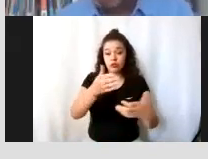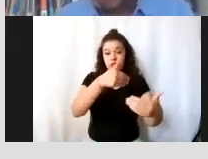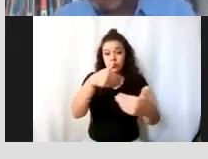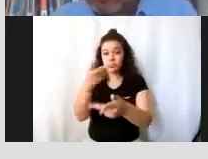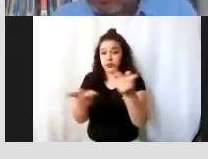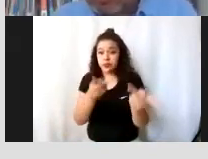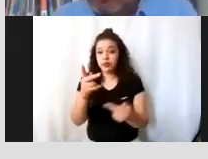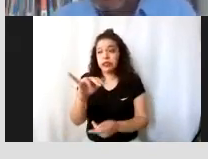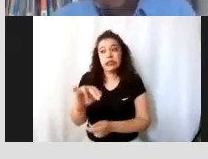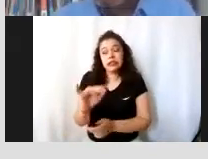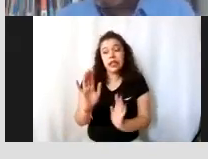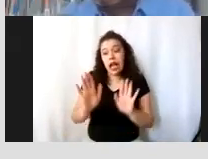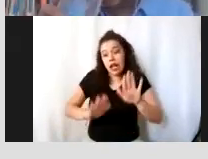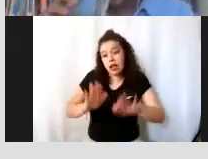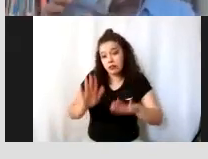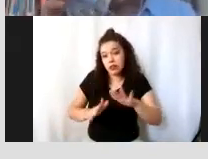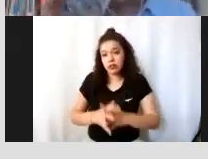socioeconómicos.